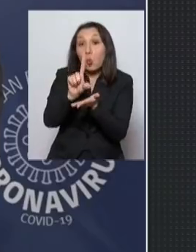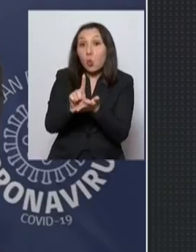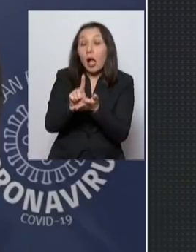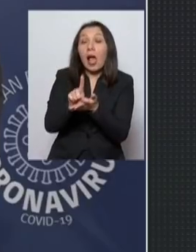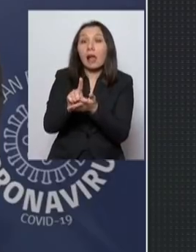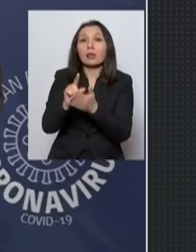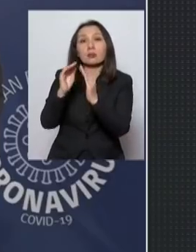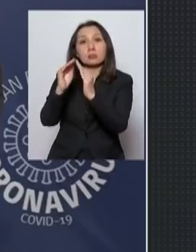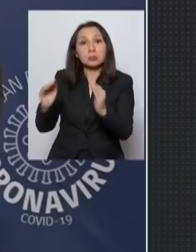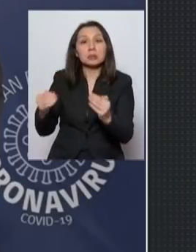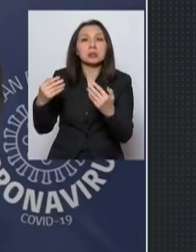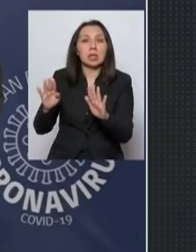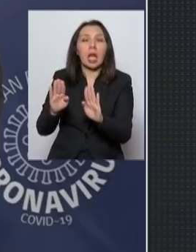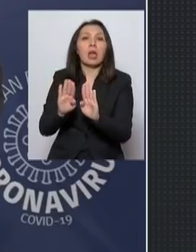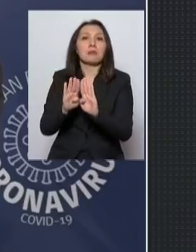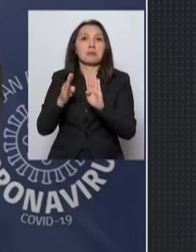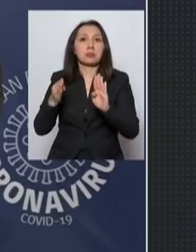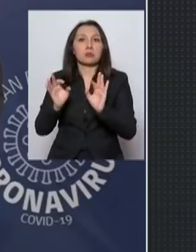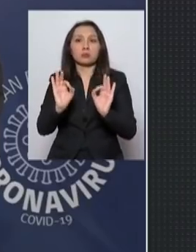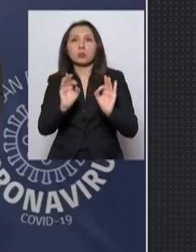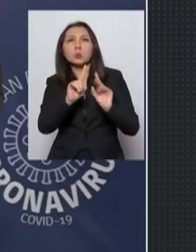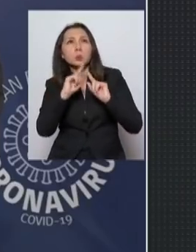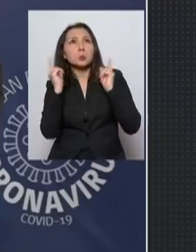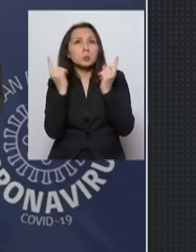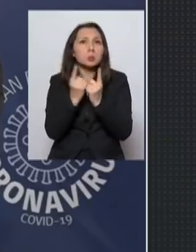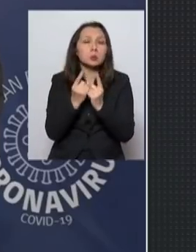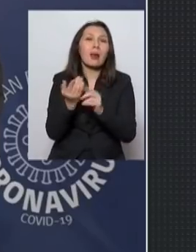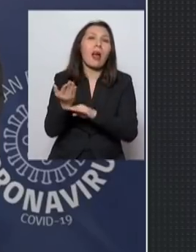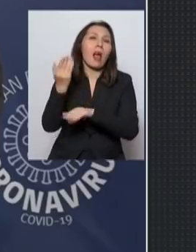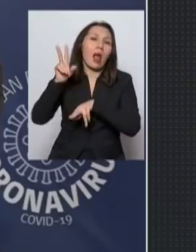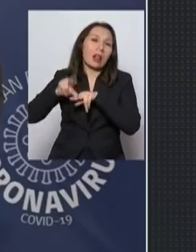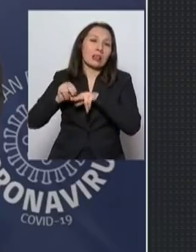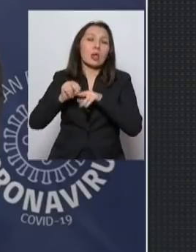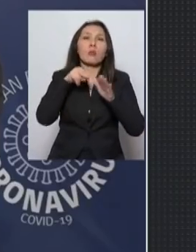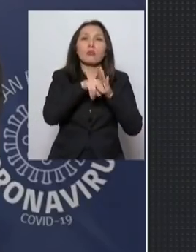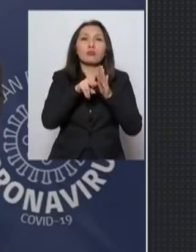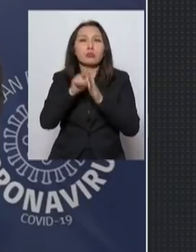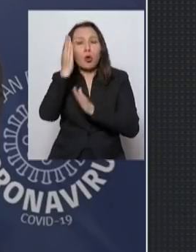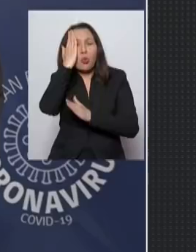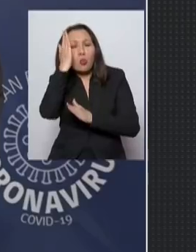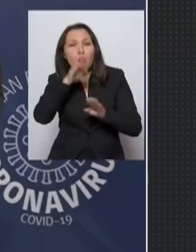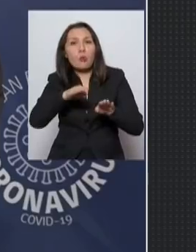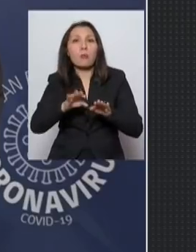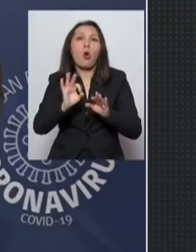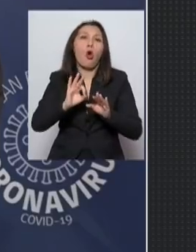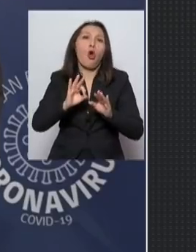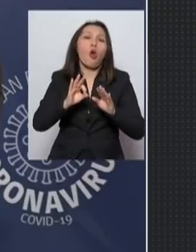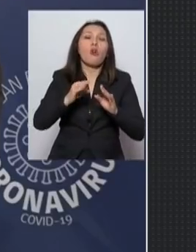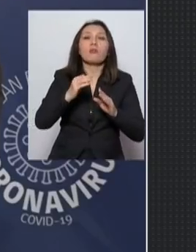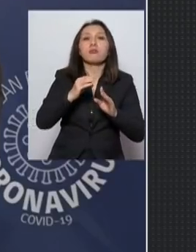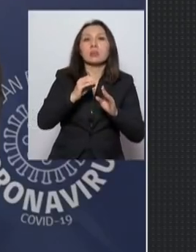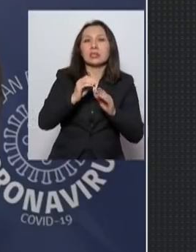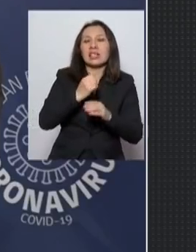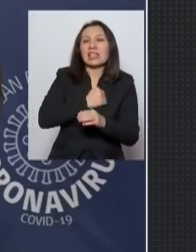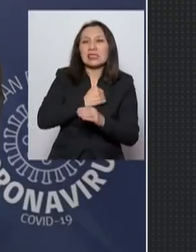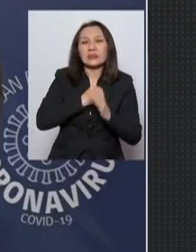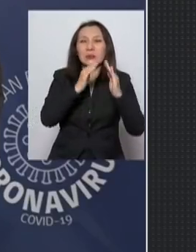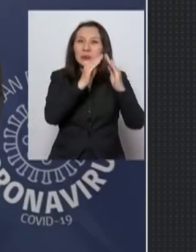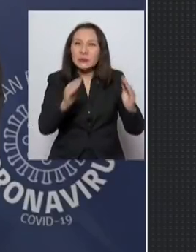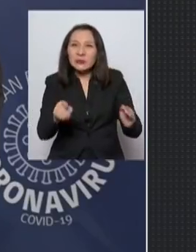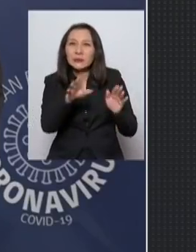que ojalá estén ya habilitados, como pueden haber sido antiguos internados, conventos, en fin, escuelas,